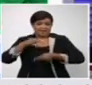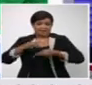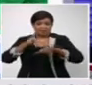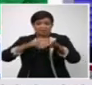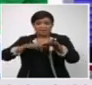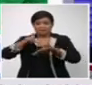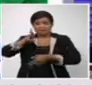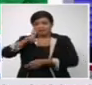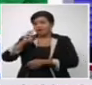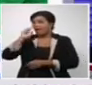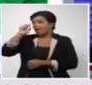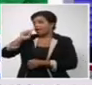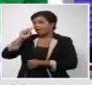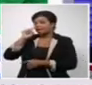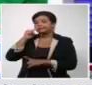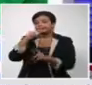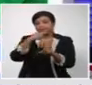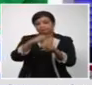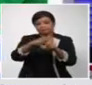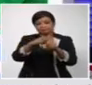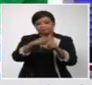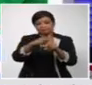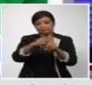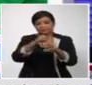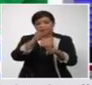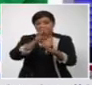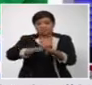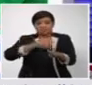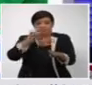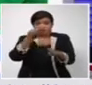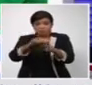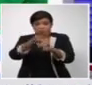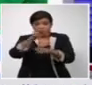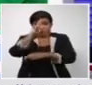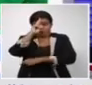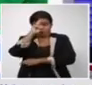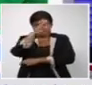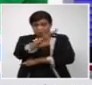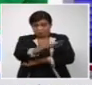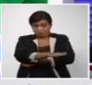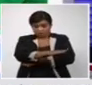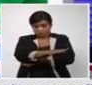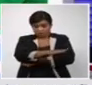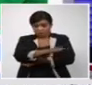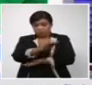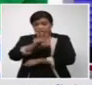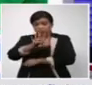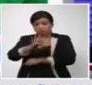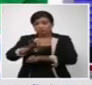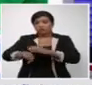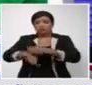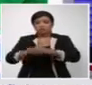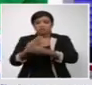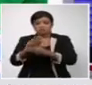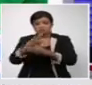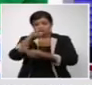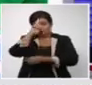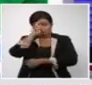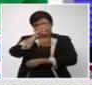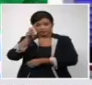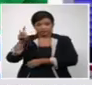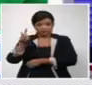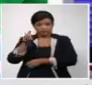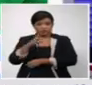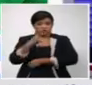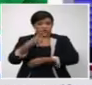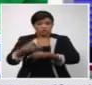positivo. Después de su ingreso, después tuvo 4 días ingresado, 2 de ellos en